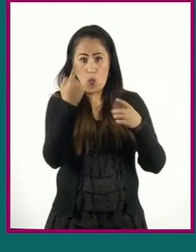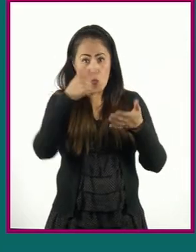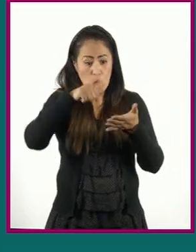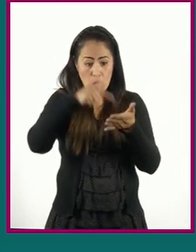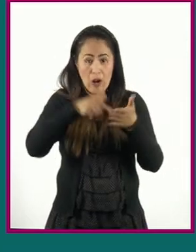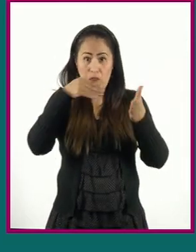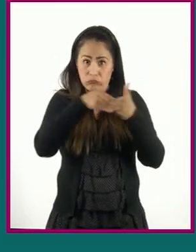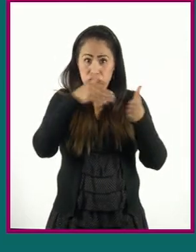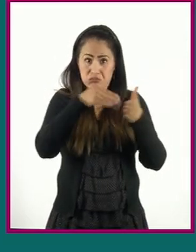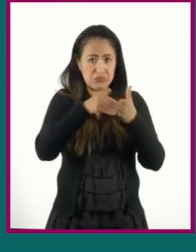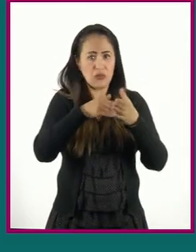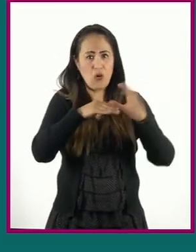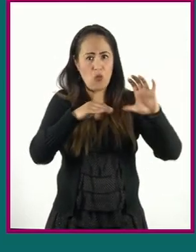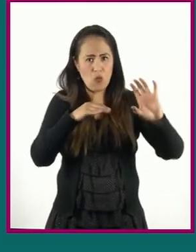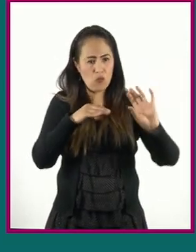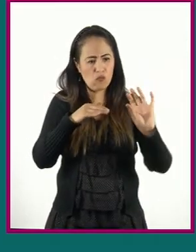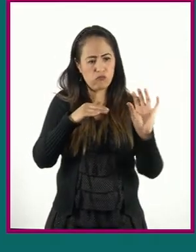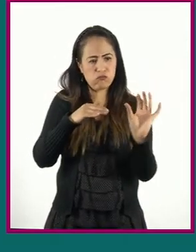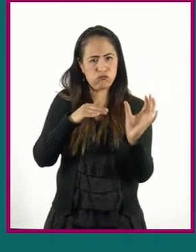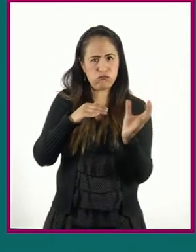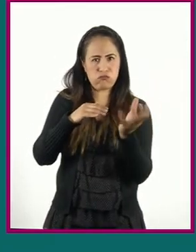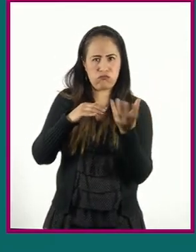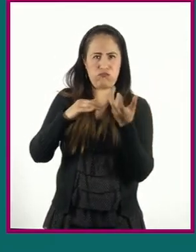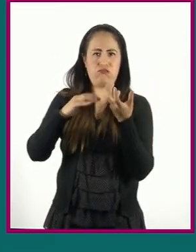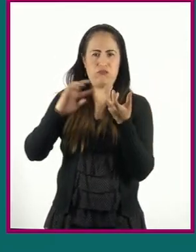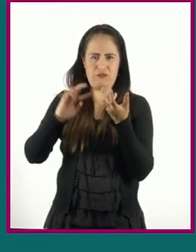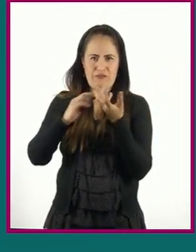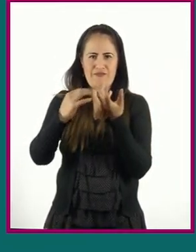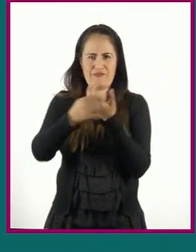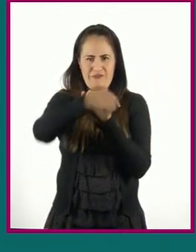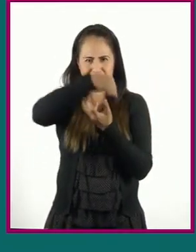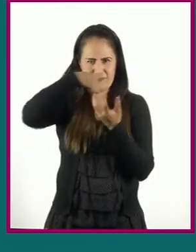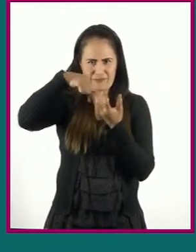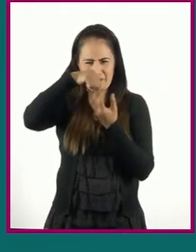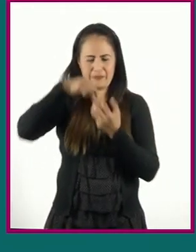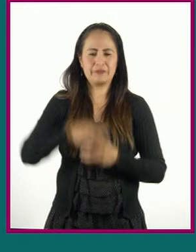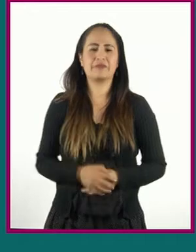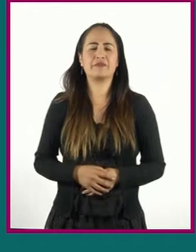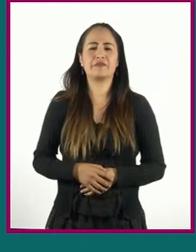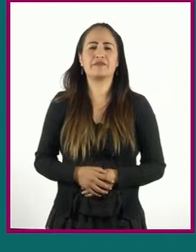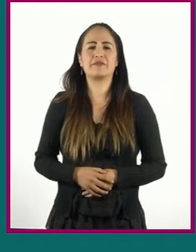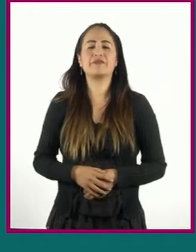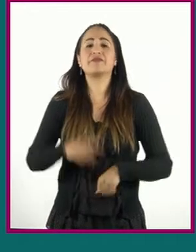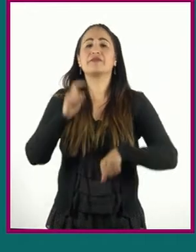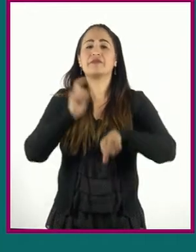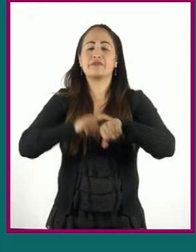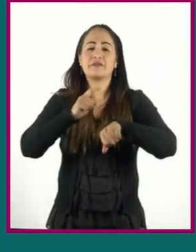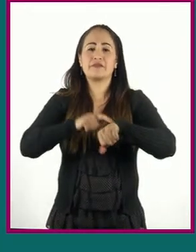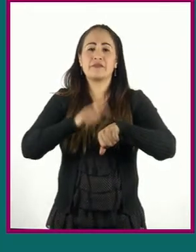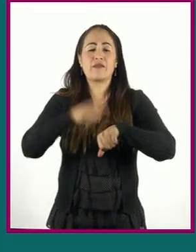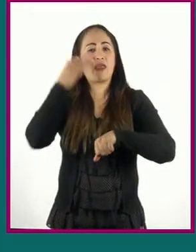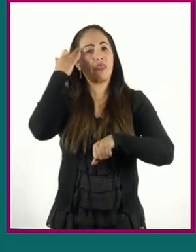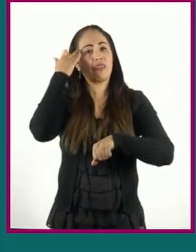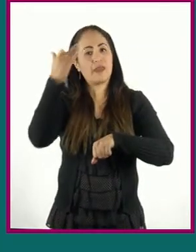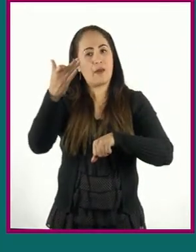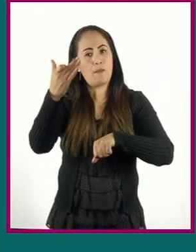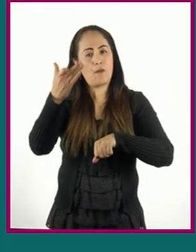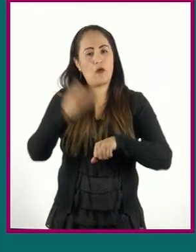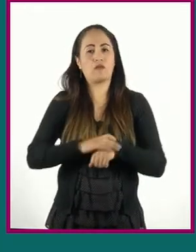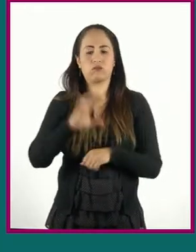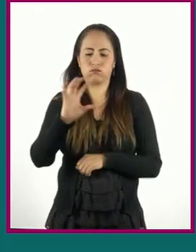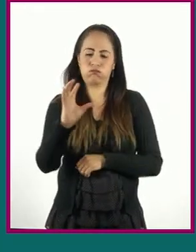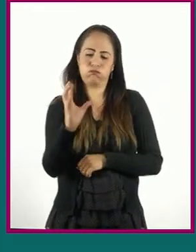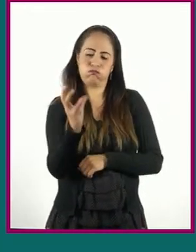zona de lo que se desea calentar o cocinar. El reloj temporizador cuenta el tiempo que el horno